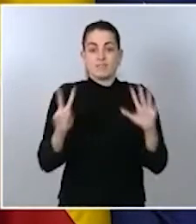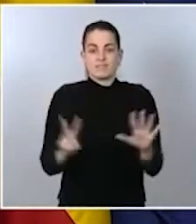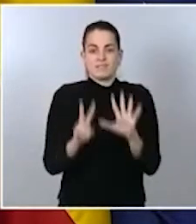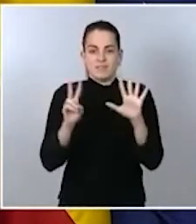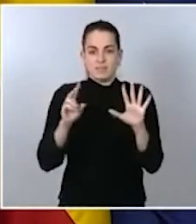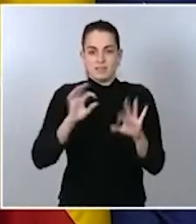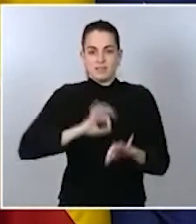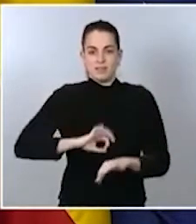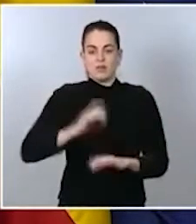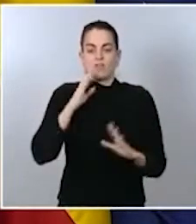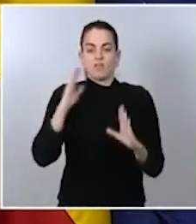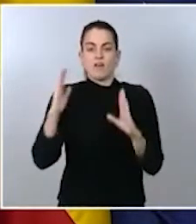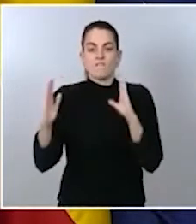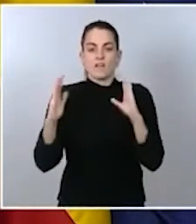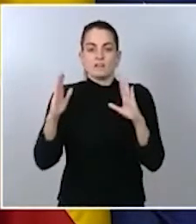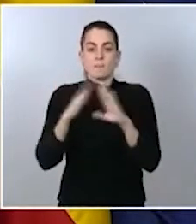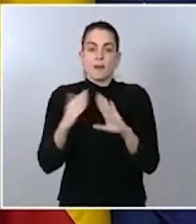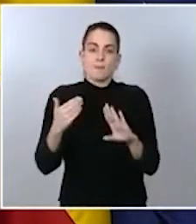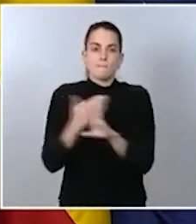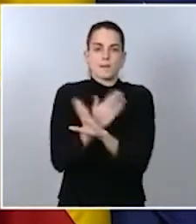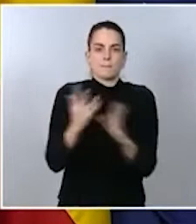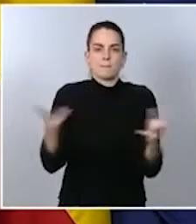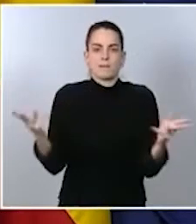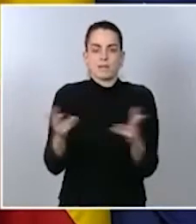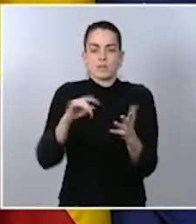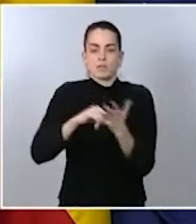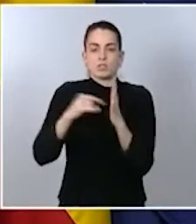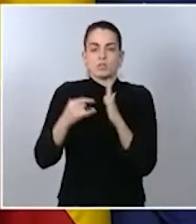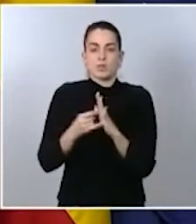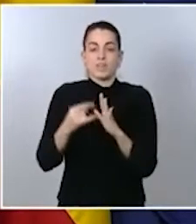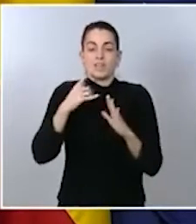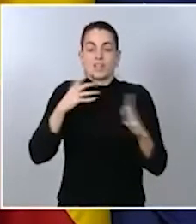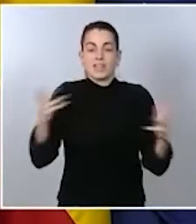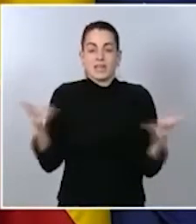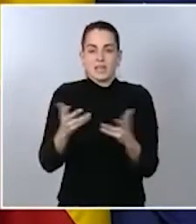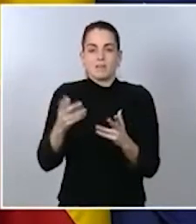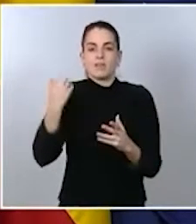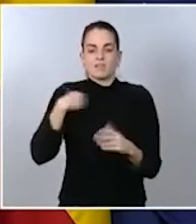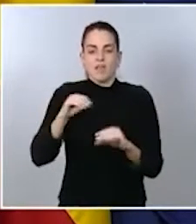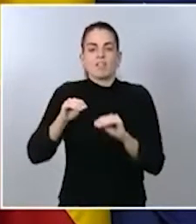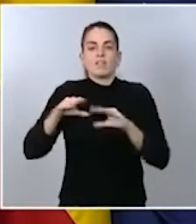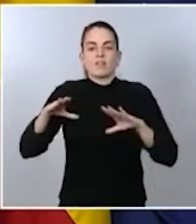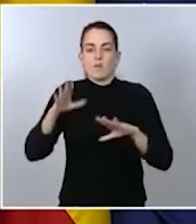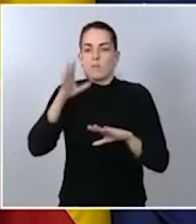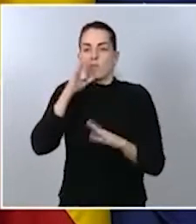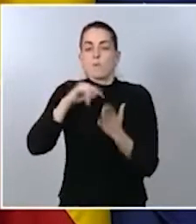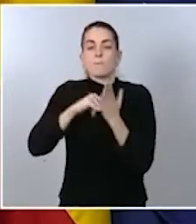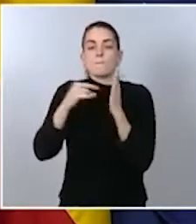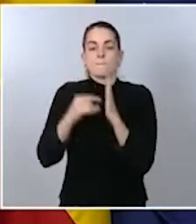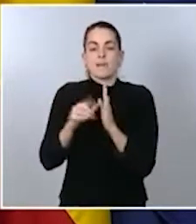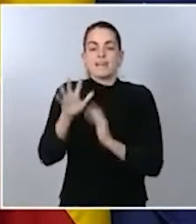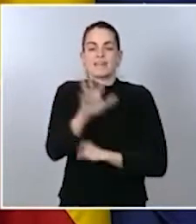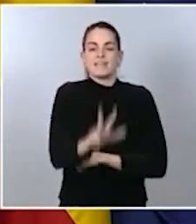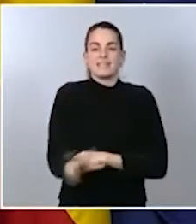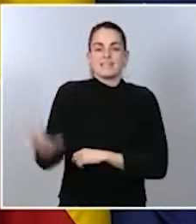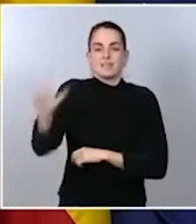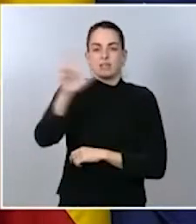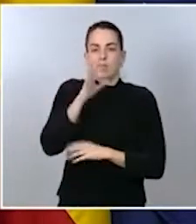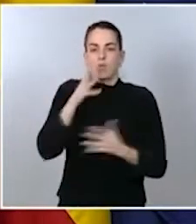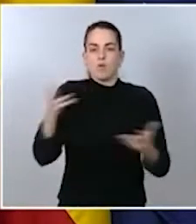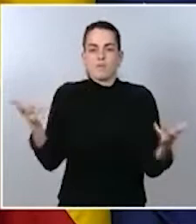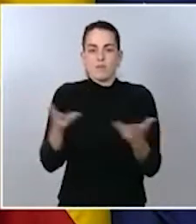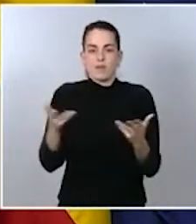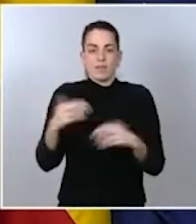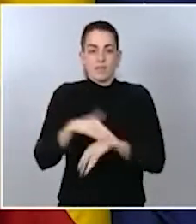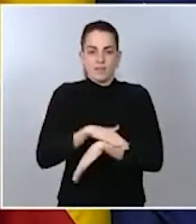de preemergencia de situación operativa una del plan estatal general de emergencias del estado